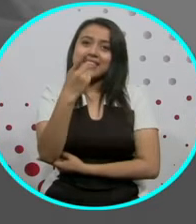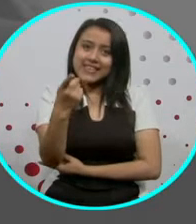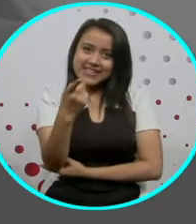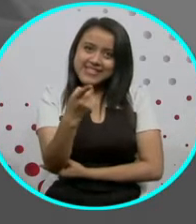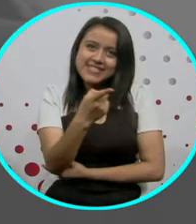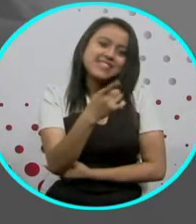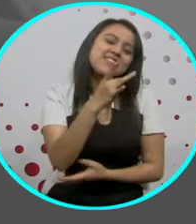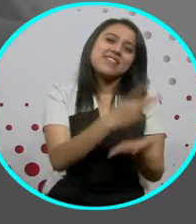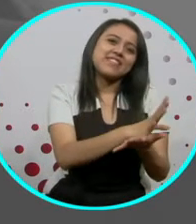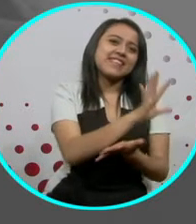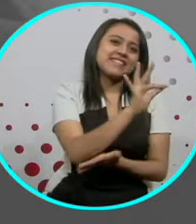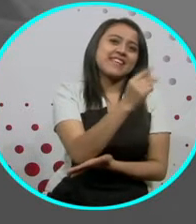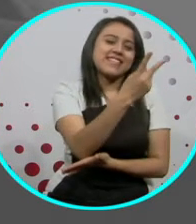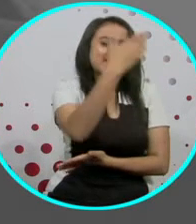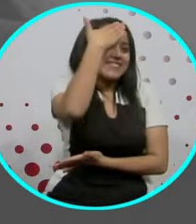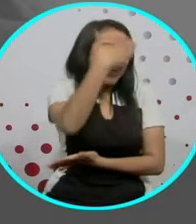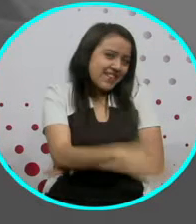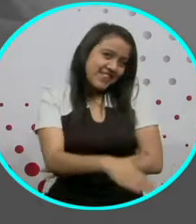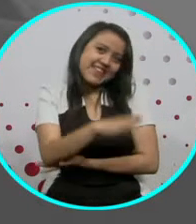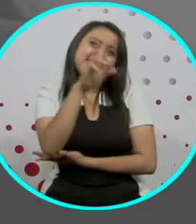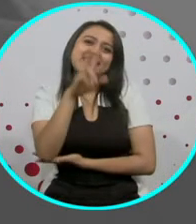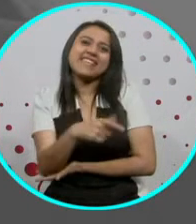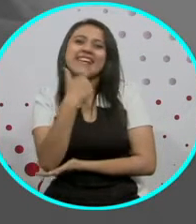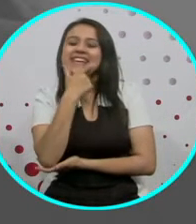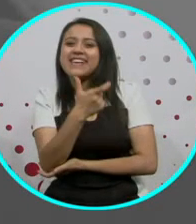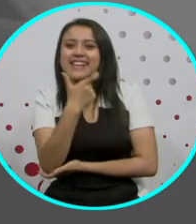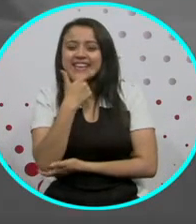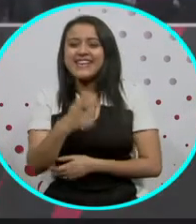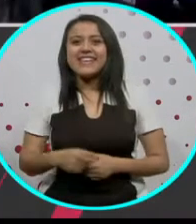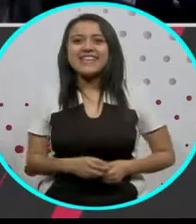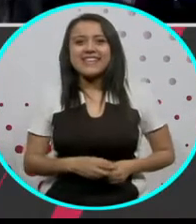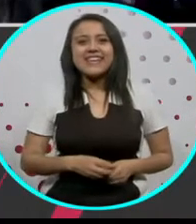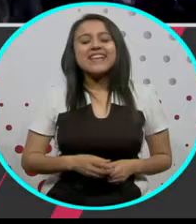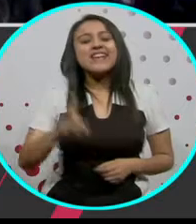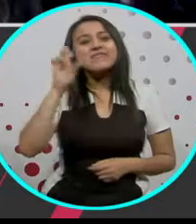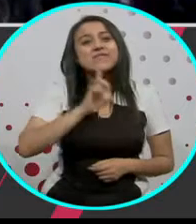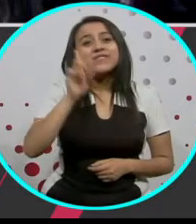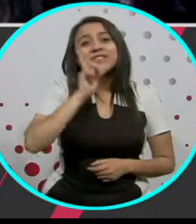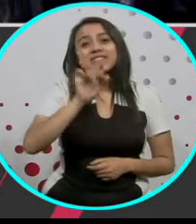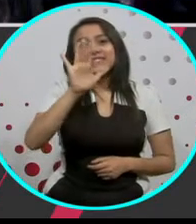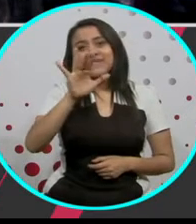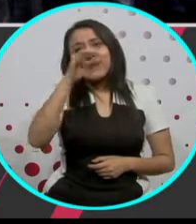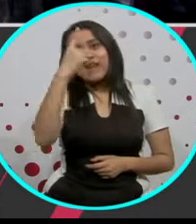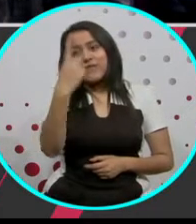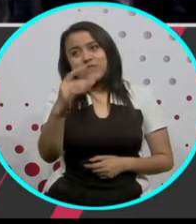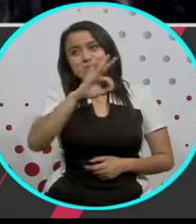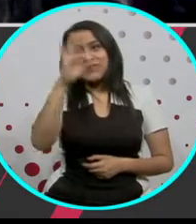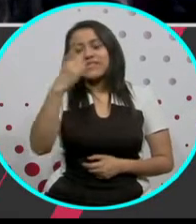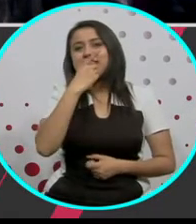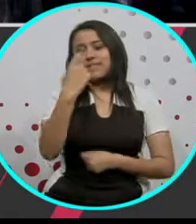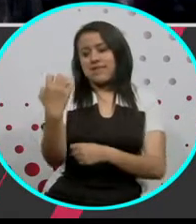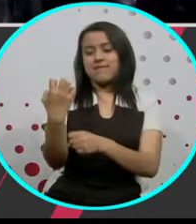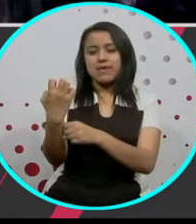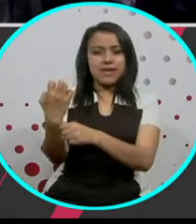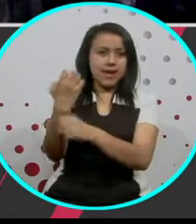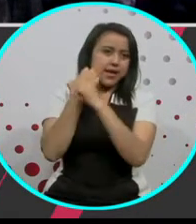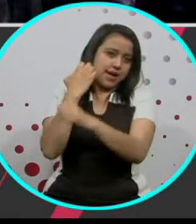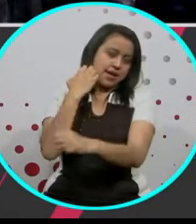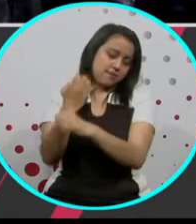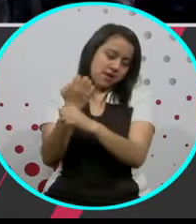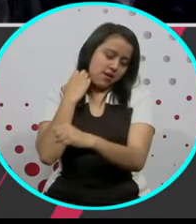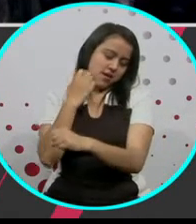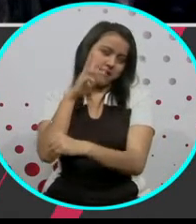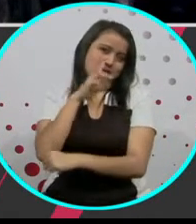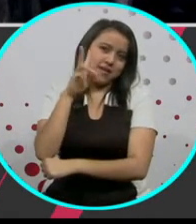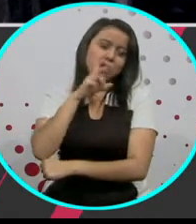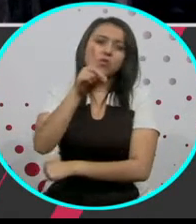Los que se enteraron, que esa es otra cosa. Exactamente, por ahí tiene que ver. ¿Y las mujeres 51%? 51%. Y luego,